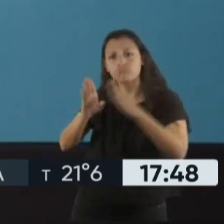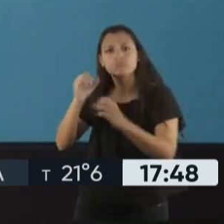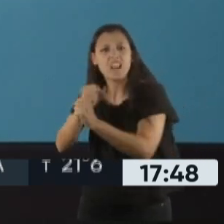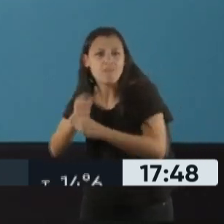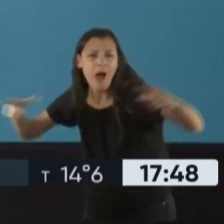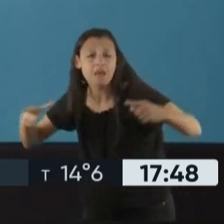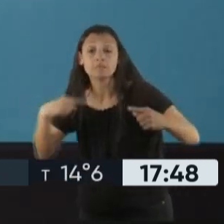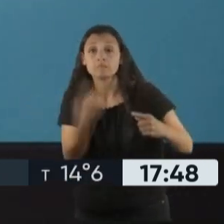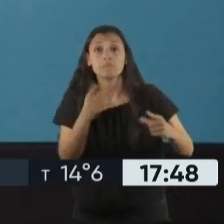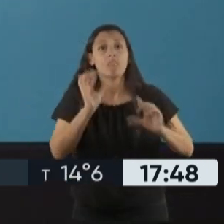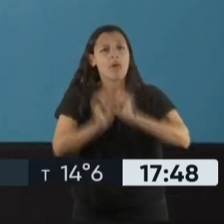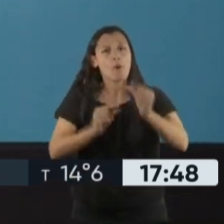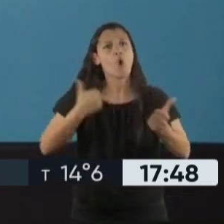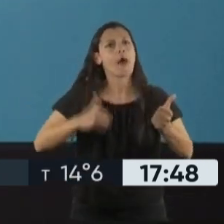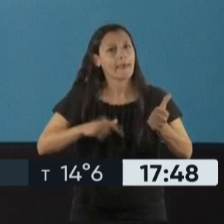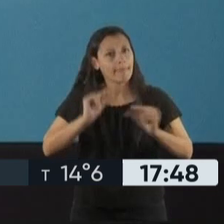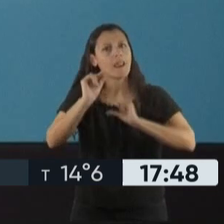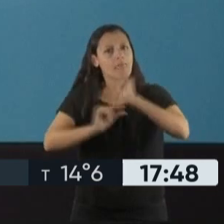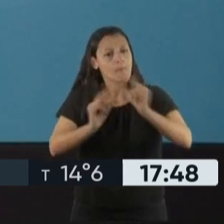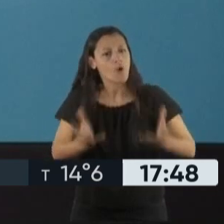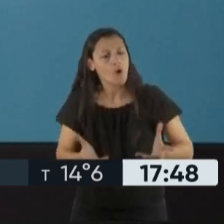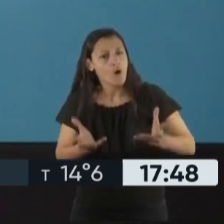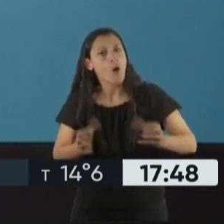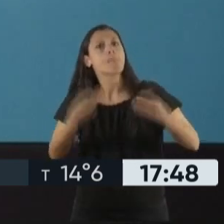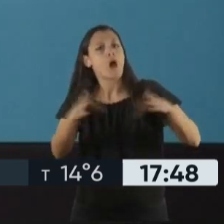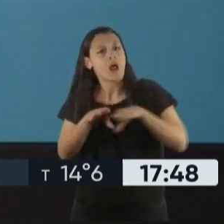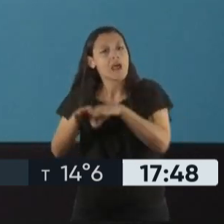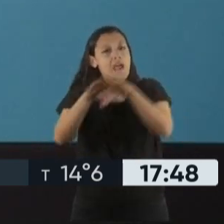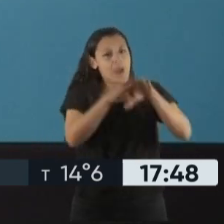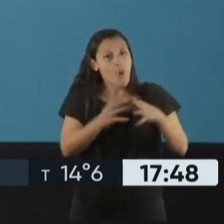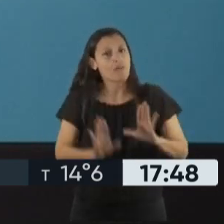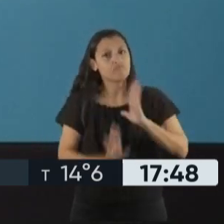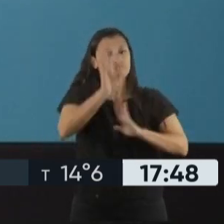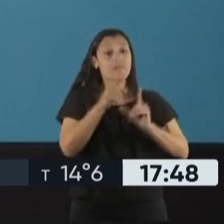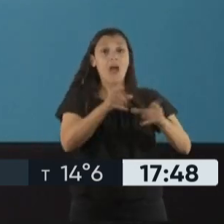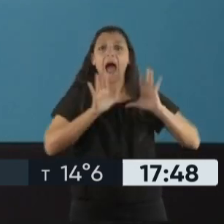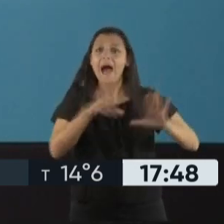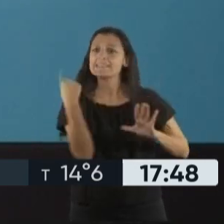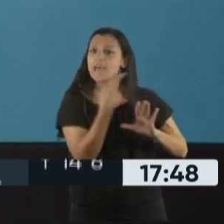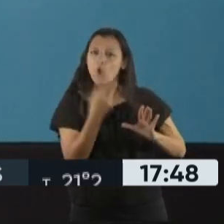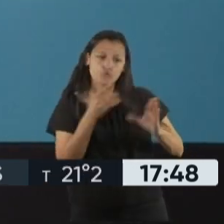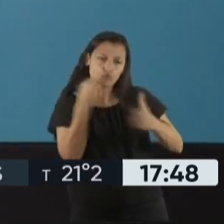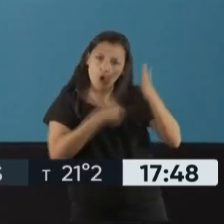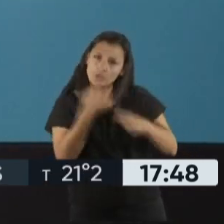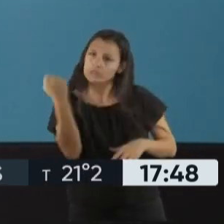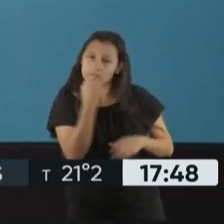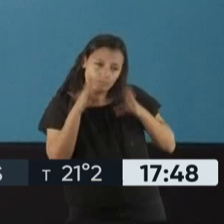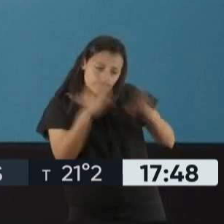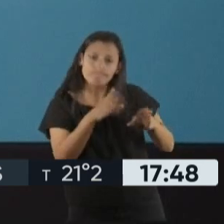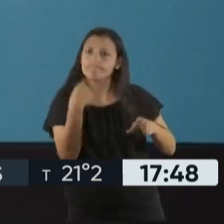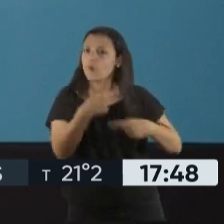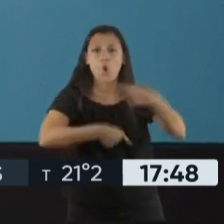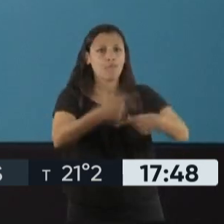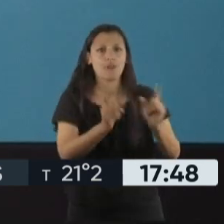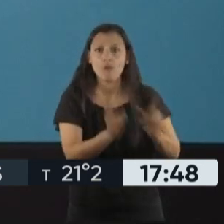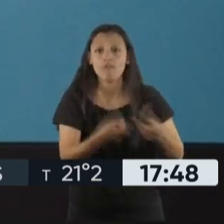Argentina se pudo empezar a recuperar de una forma equitativa. Ese es el camino por el cual la Argentina debe continuar y